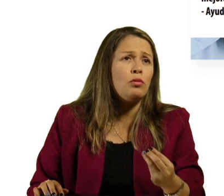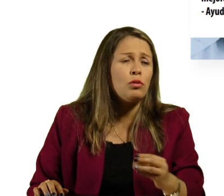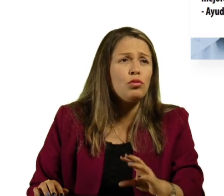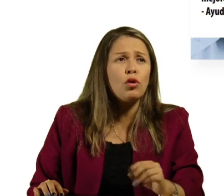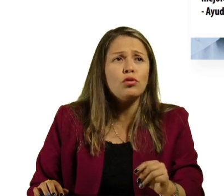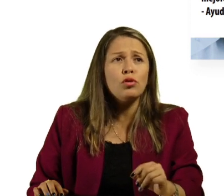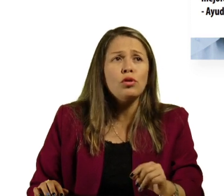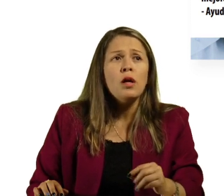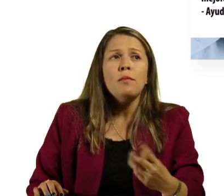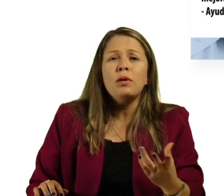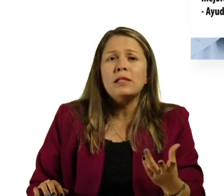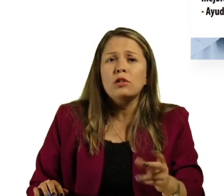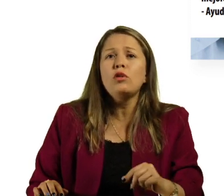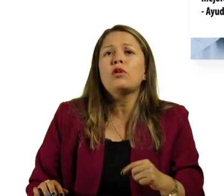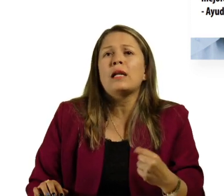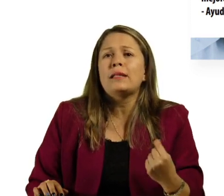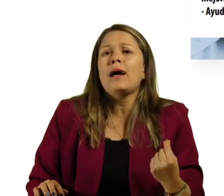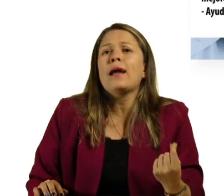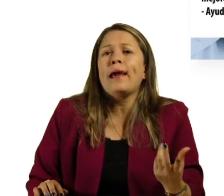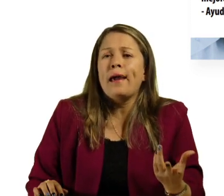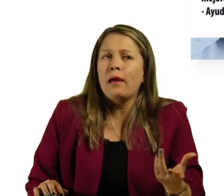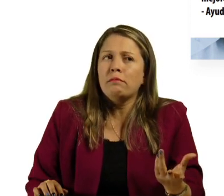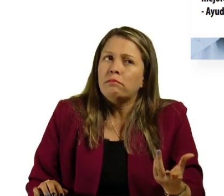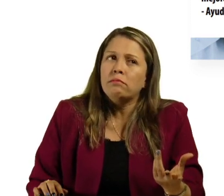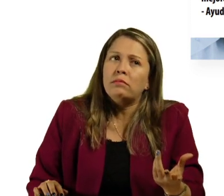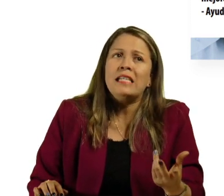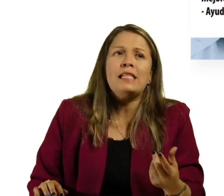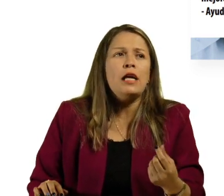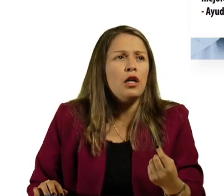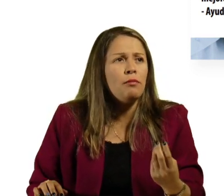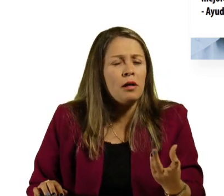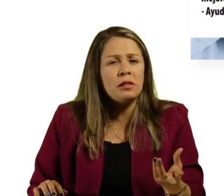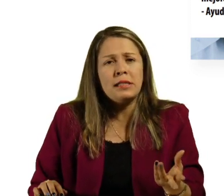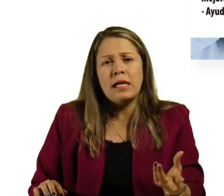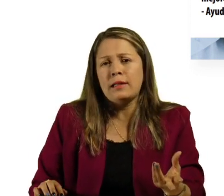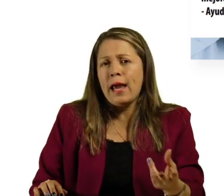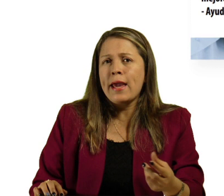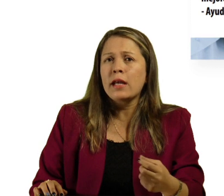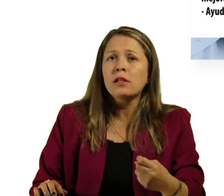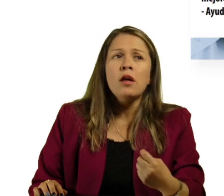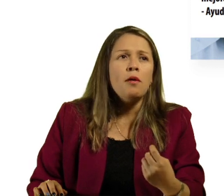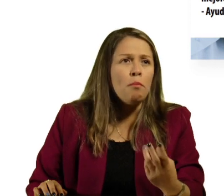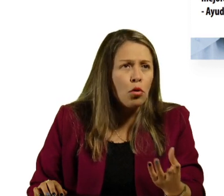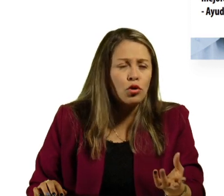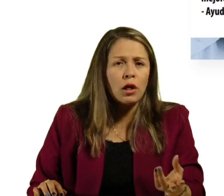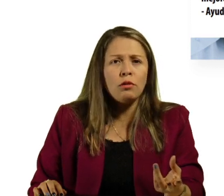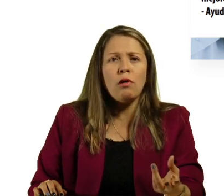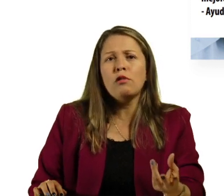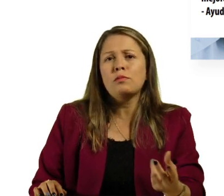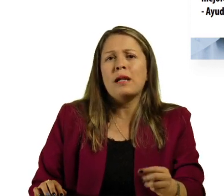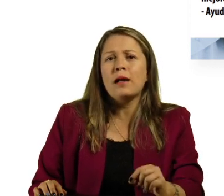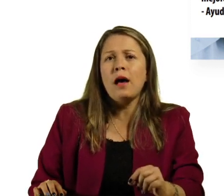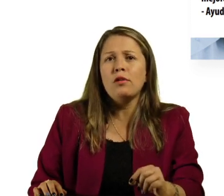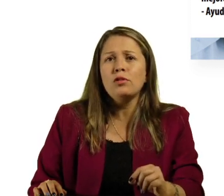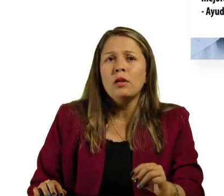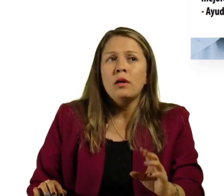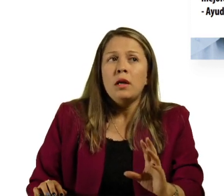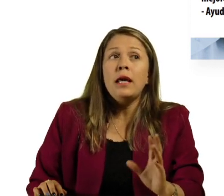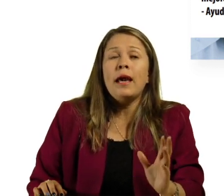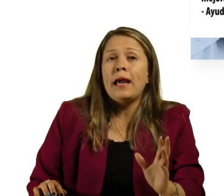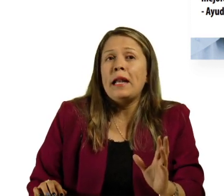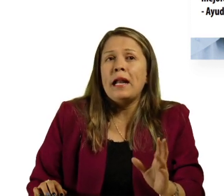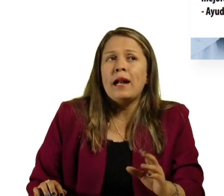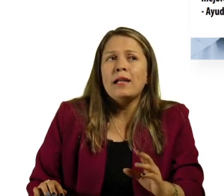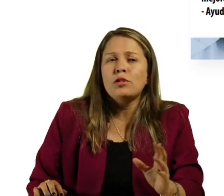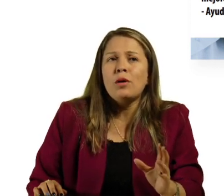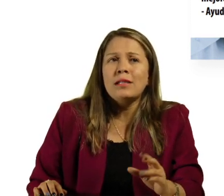en cuanto a sus costos, pues eso los reta a que diseñen nuevas estrategias, busquen nuevos mercados, y